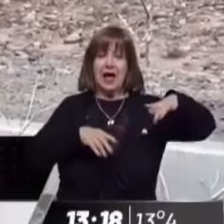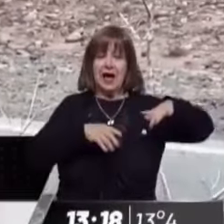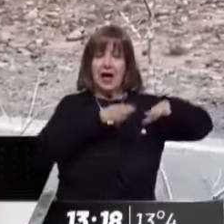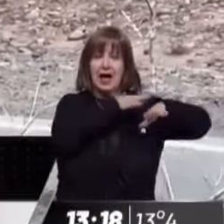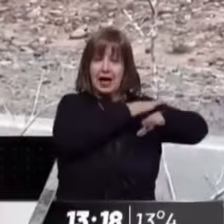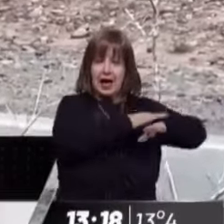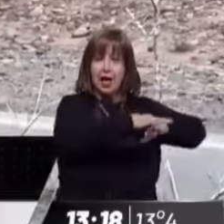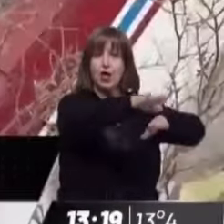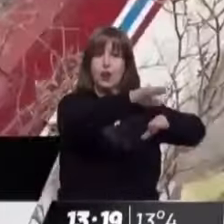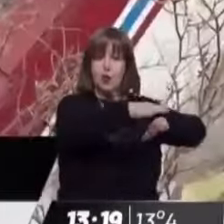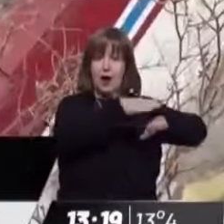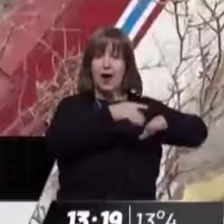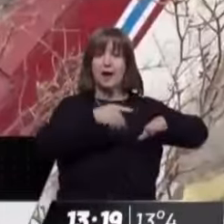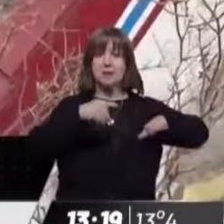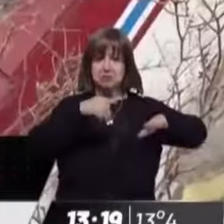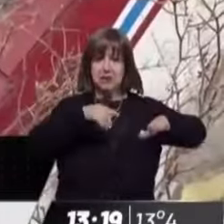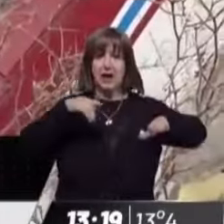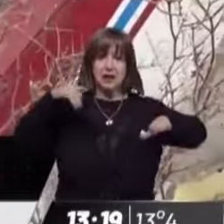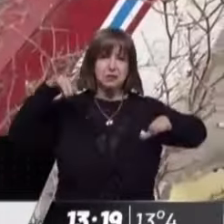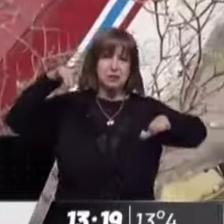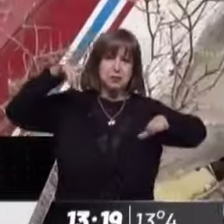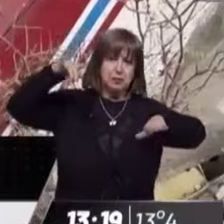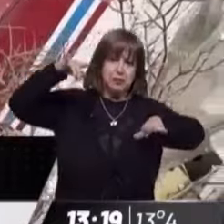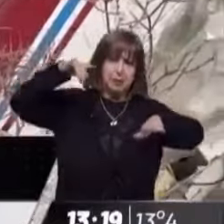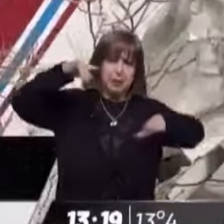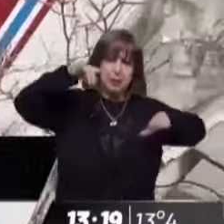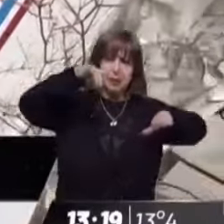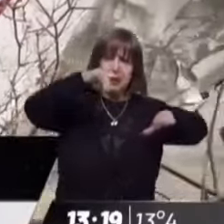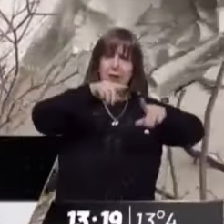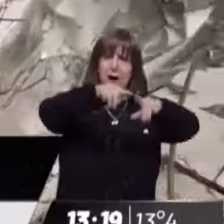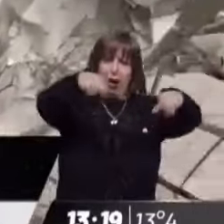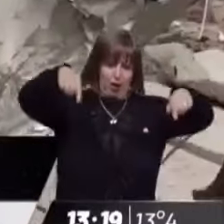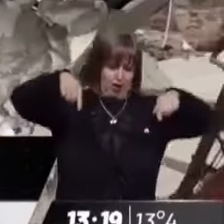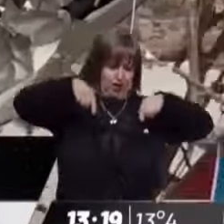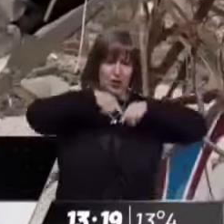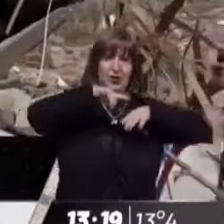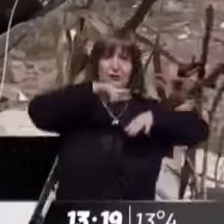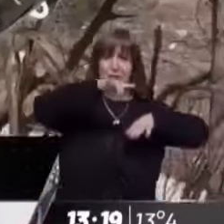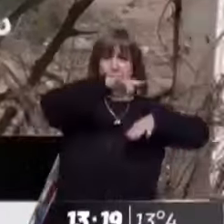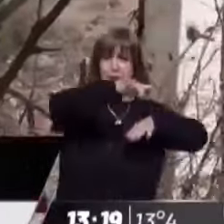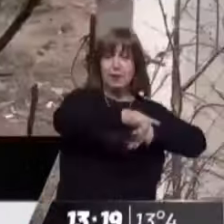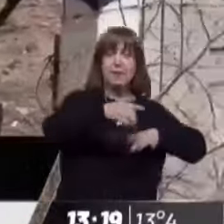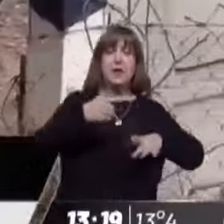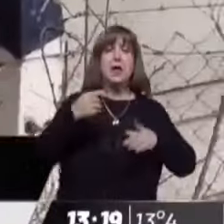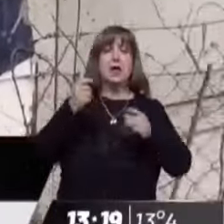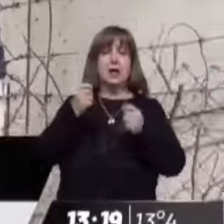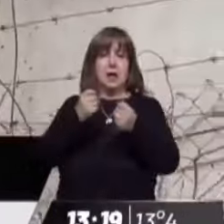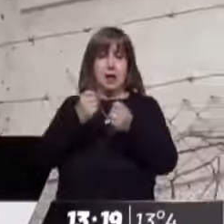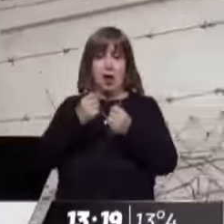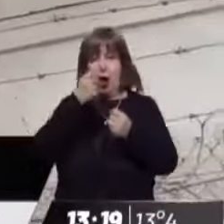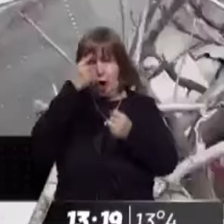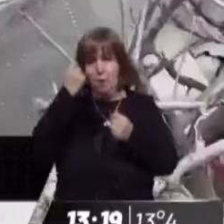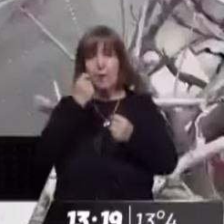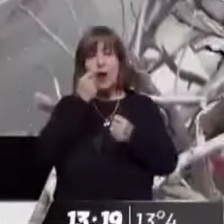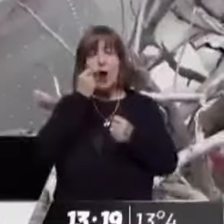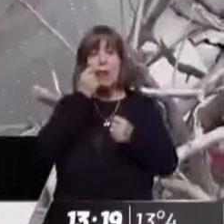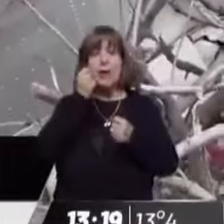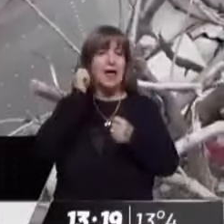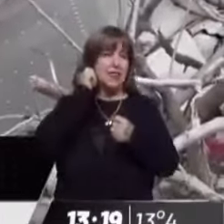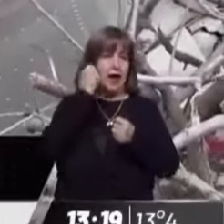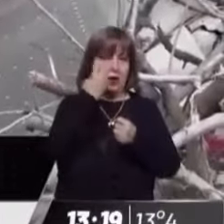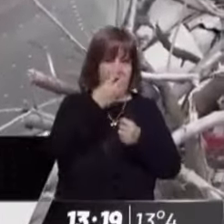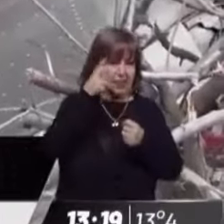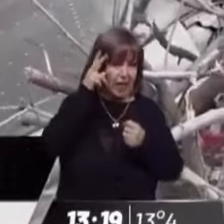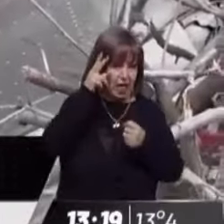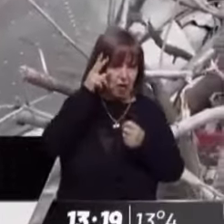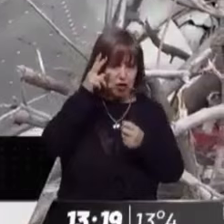cierre perimetral de un pozo de agua que pertenece a Aguas Mendocinas. Una avioneta que era tripulada por un hombre de 48 años